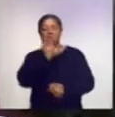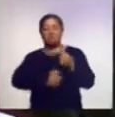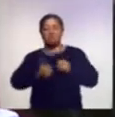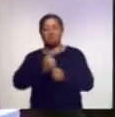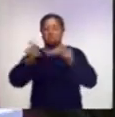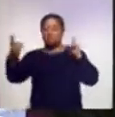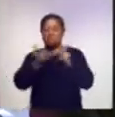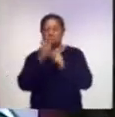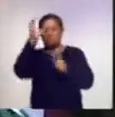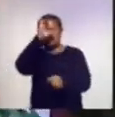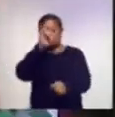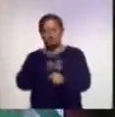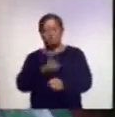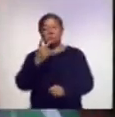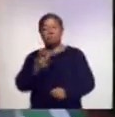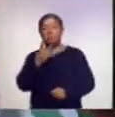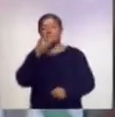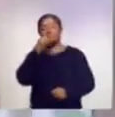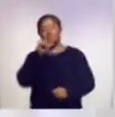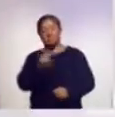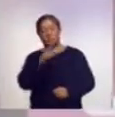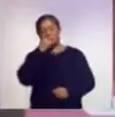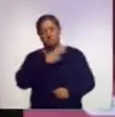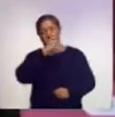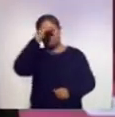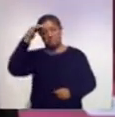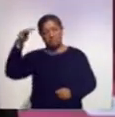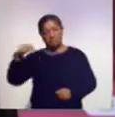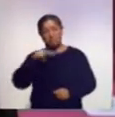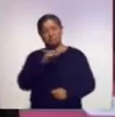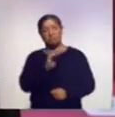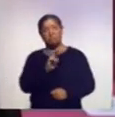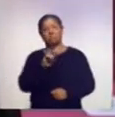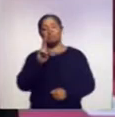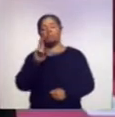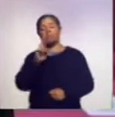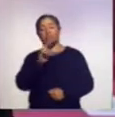lo expresó Fructuoso Xalapa de Paracho, Michoacán. Es algo